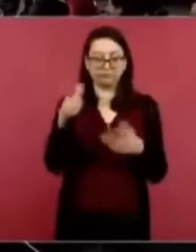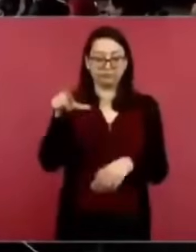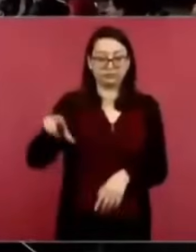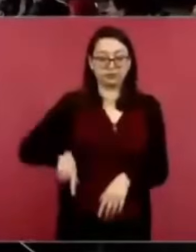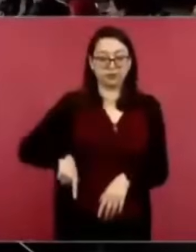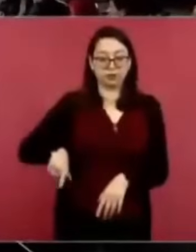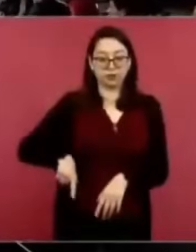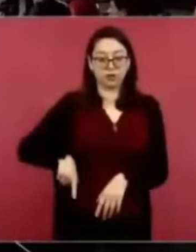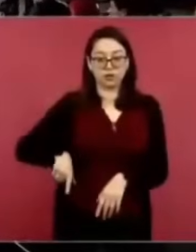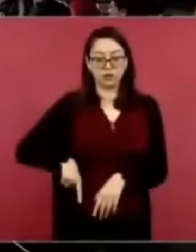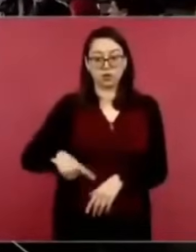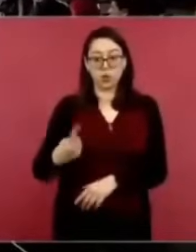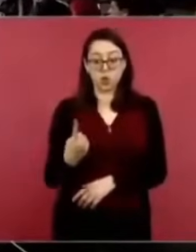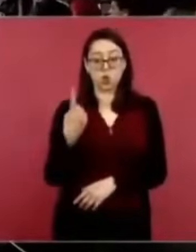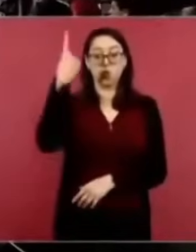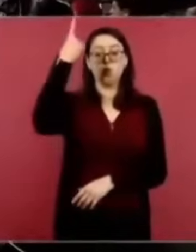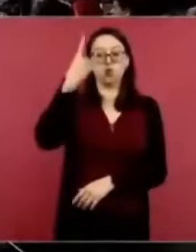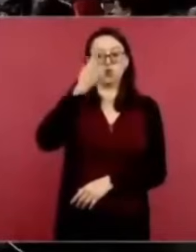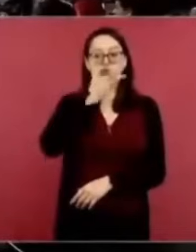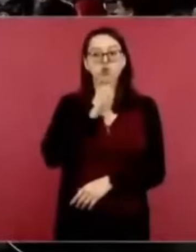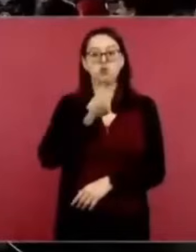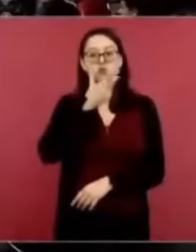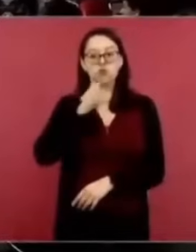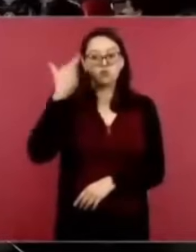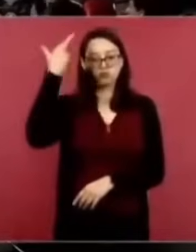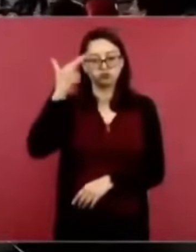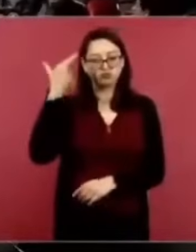un hombre es el soberano,